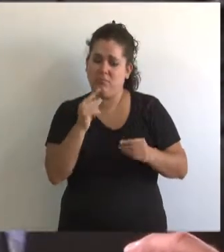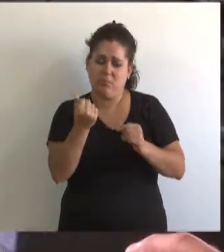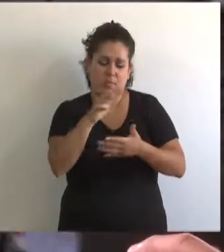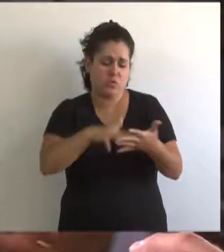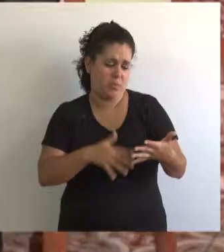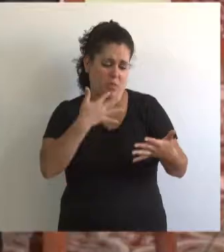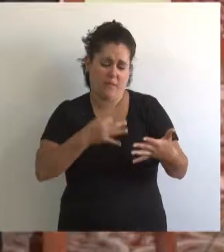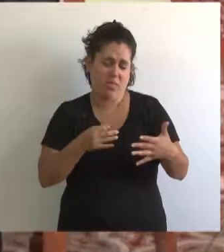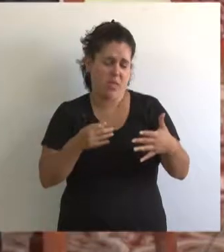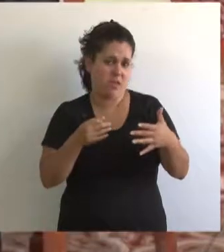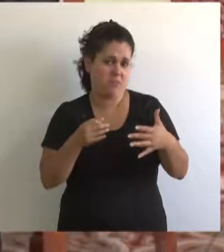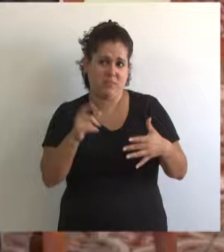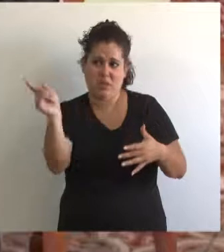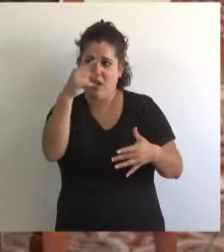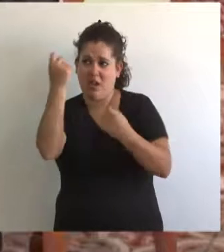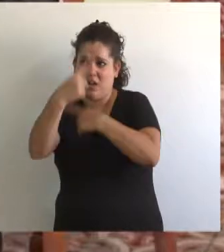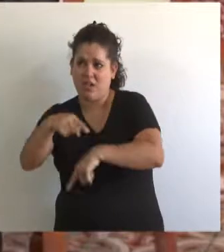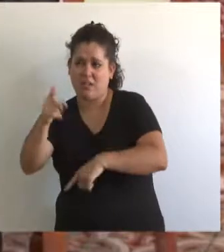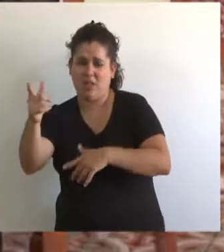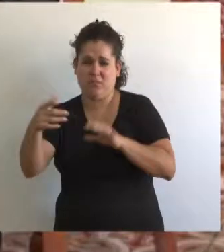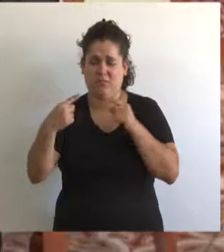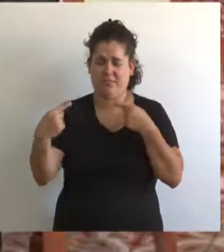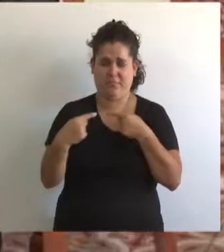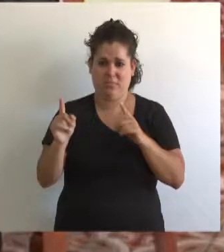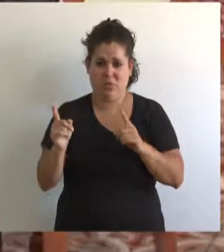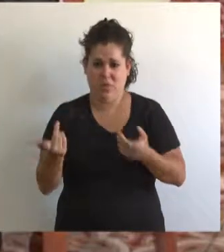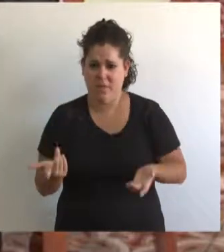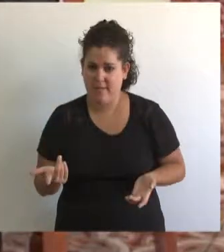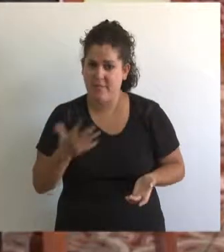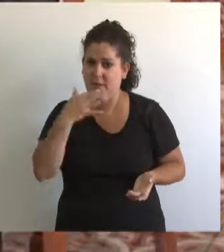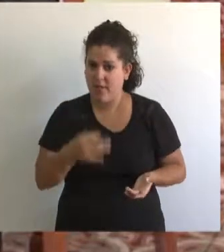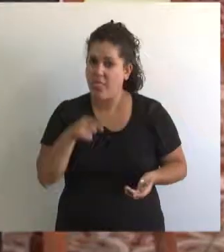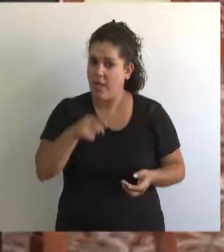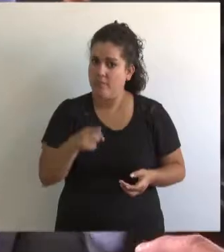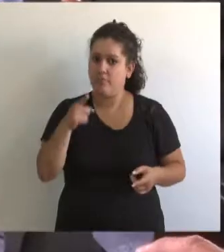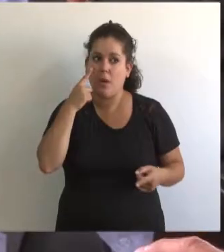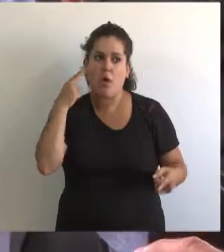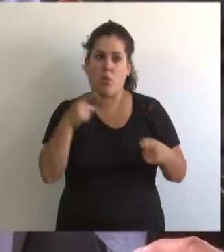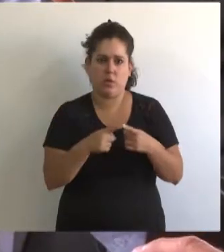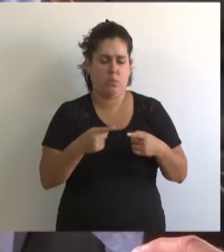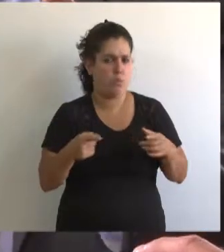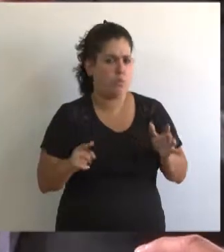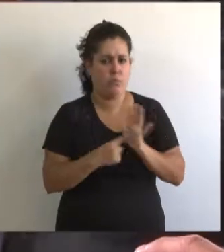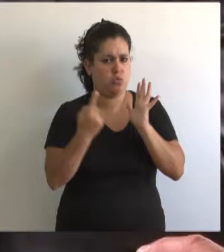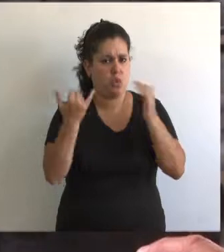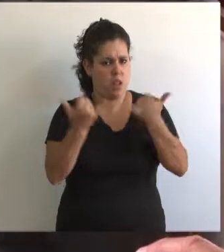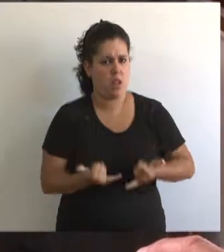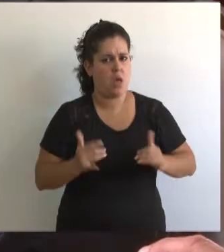desactivar porque no nos dan los recursos del Estado. Y nos parece que apunta a una cuestión muy concreta y muy